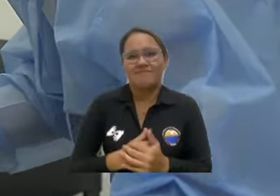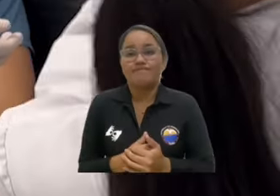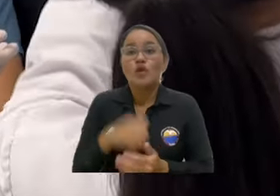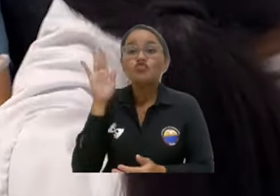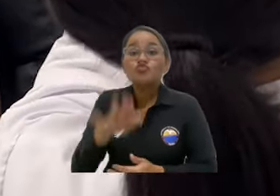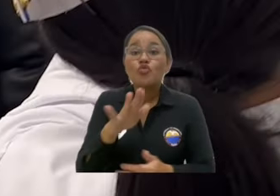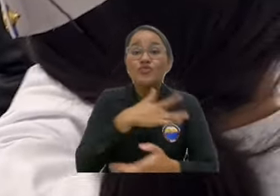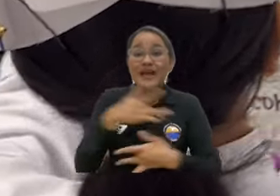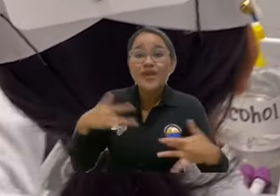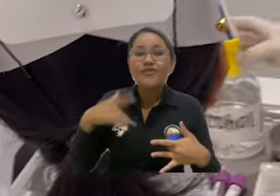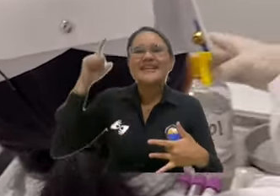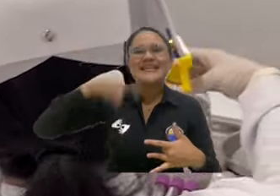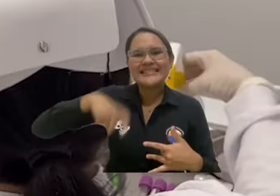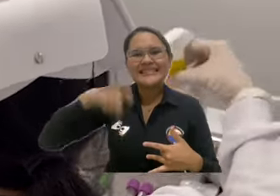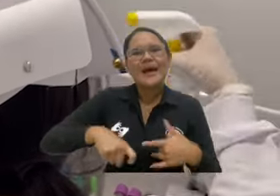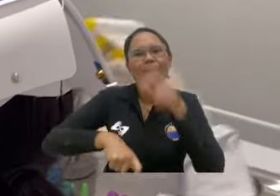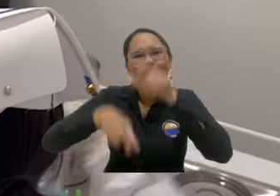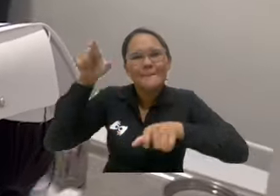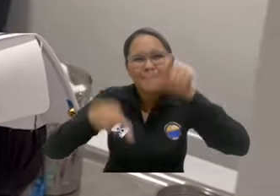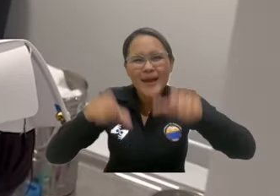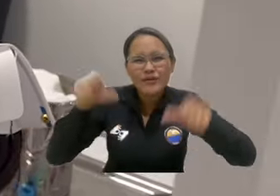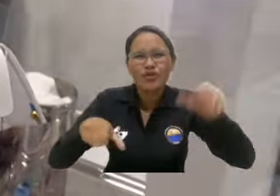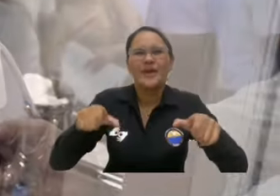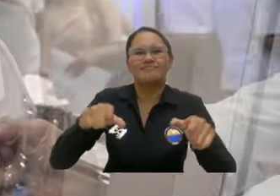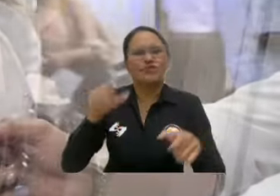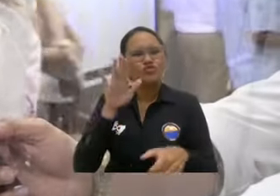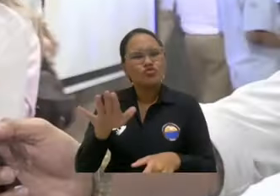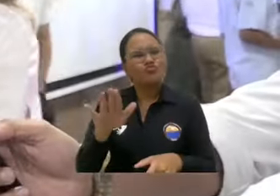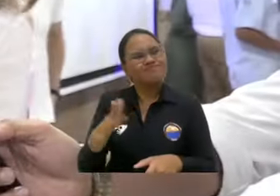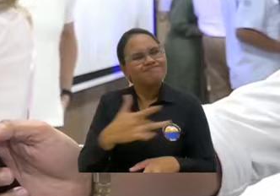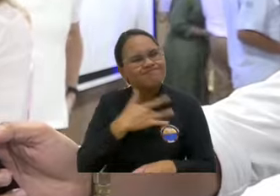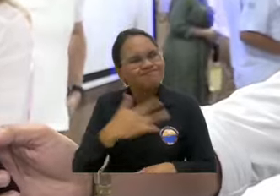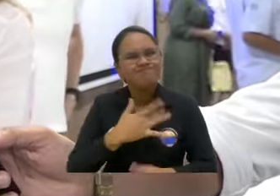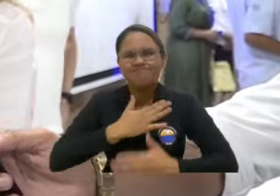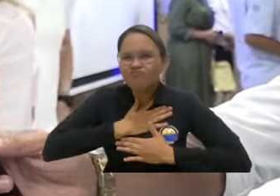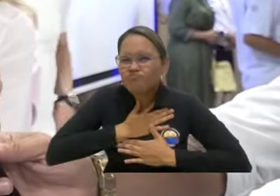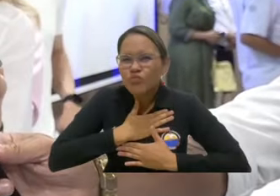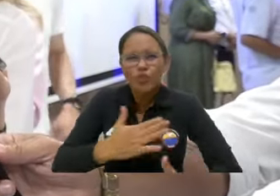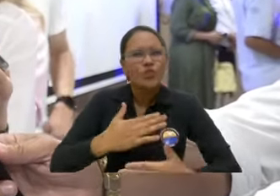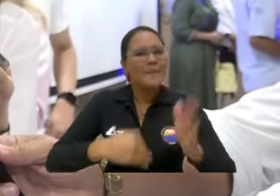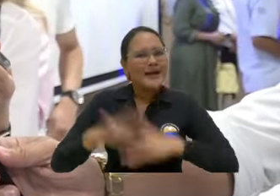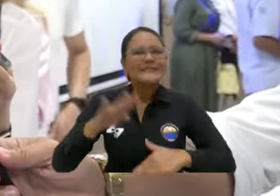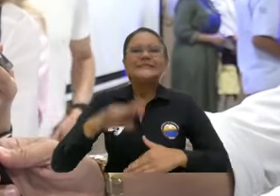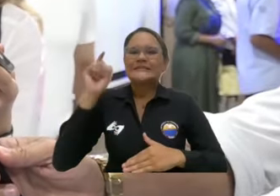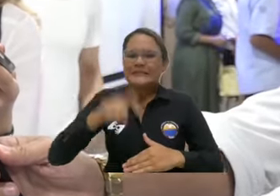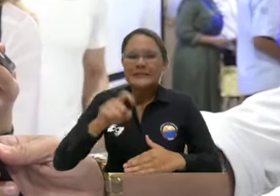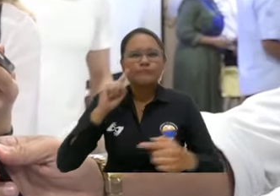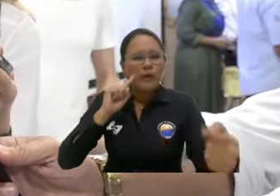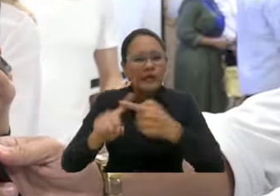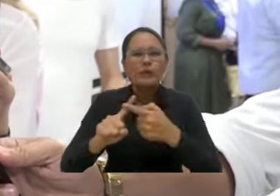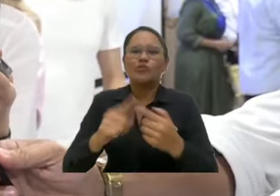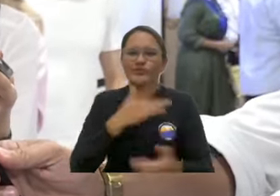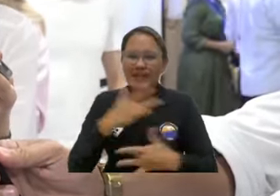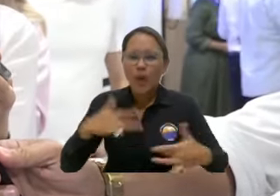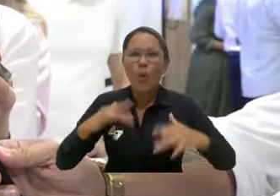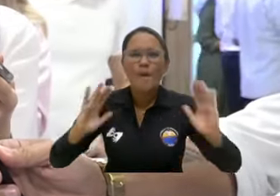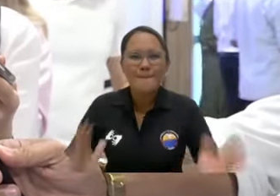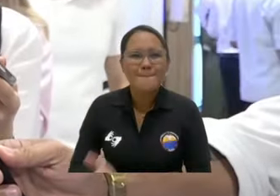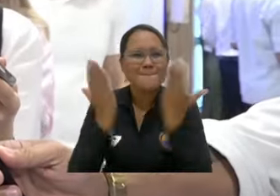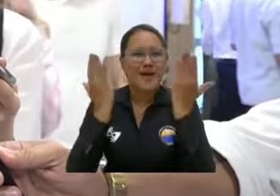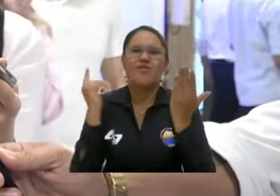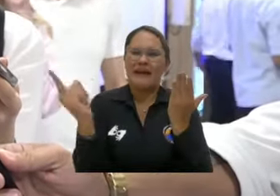salud requiere de personas que en cantidad y en calidad permitan suplir las necesidades de